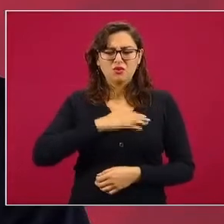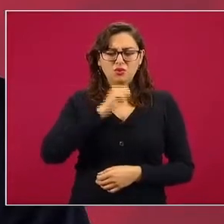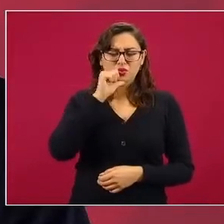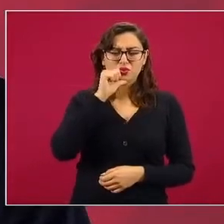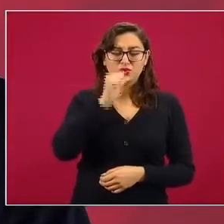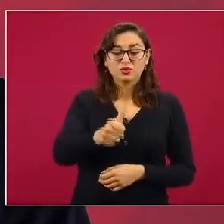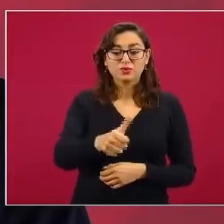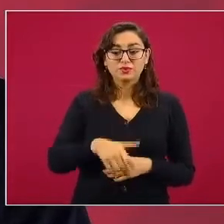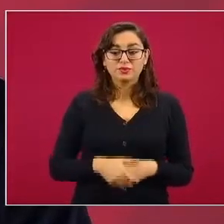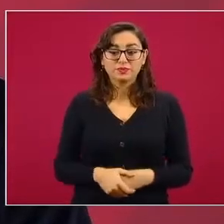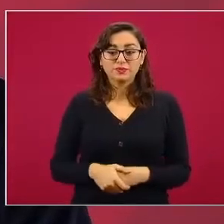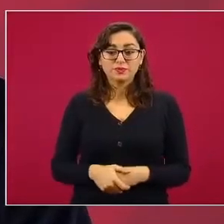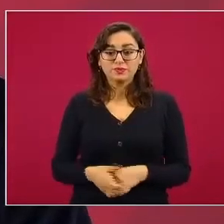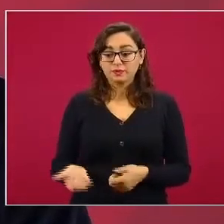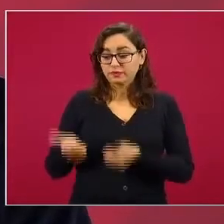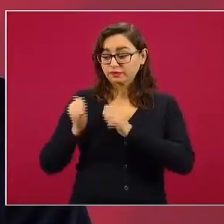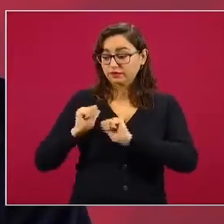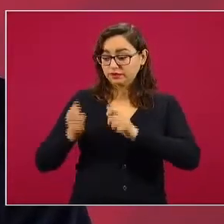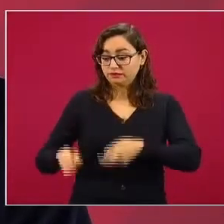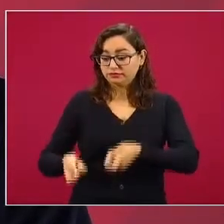El poder es humildad,